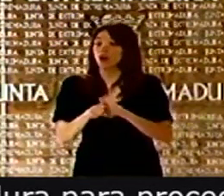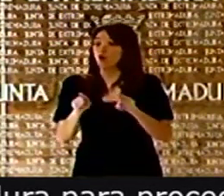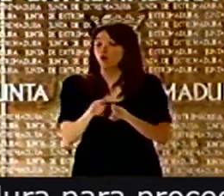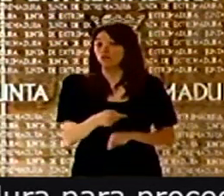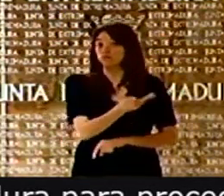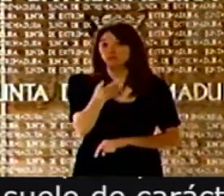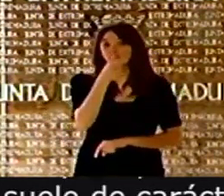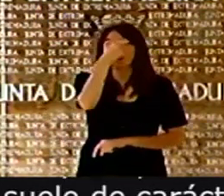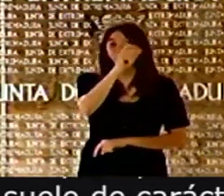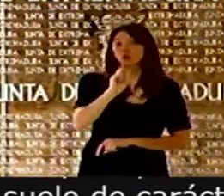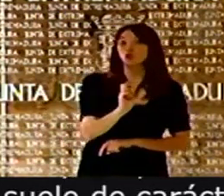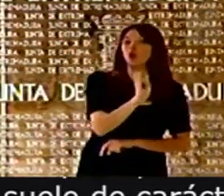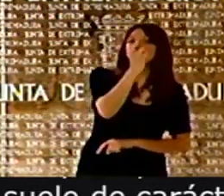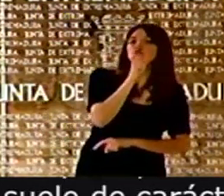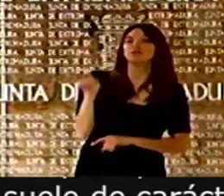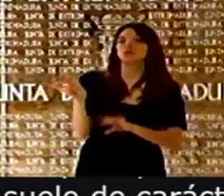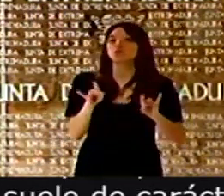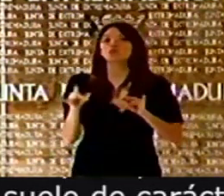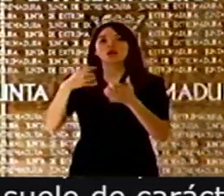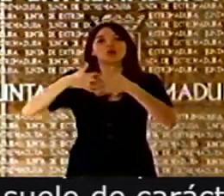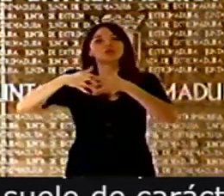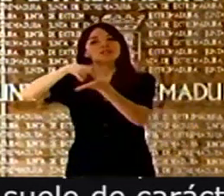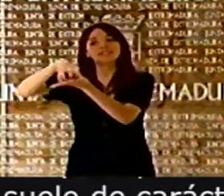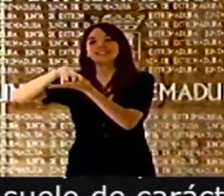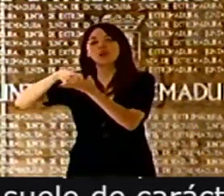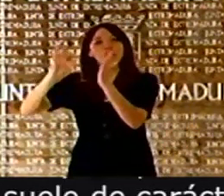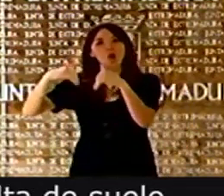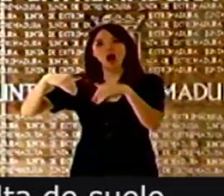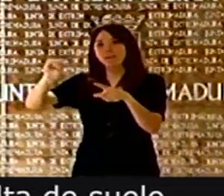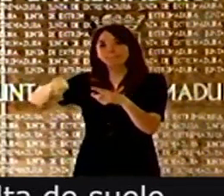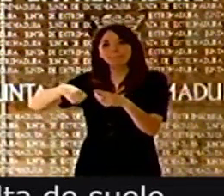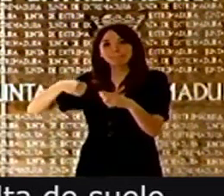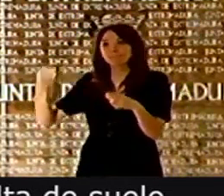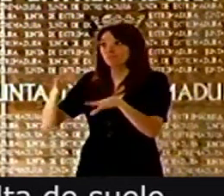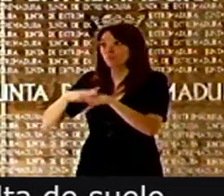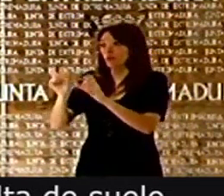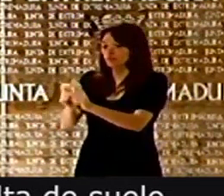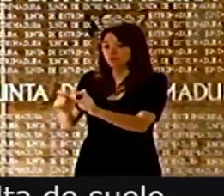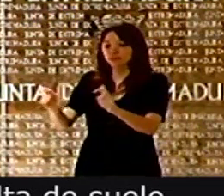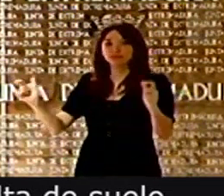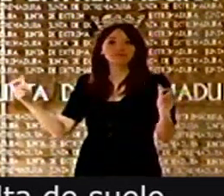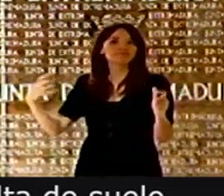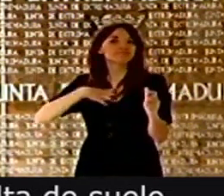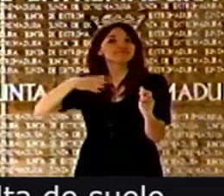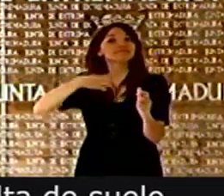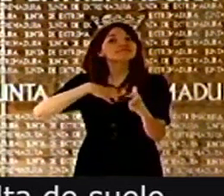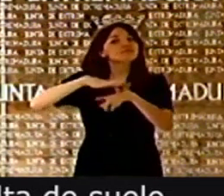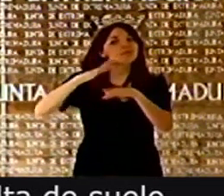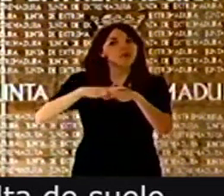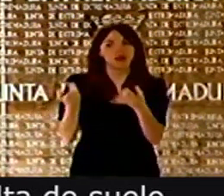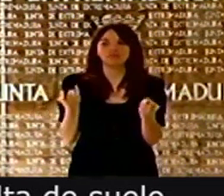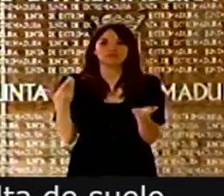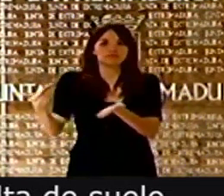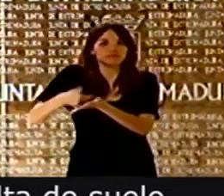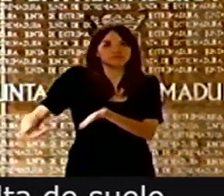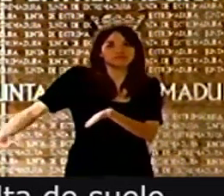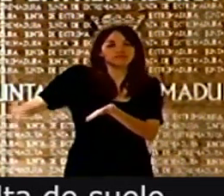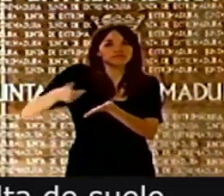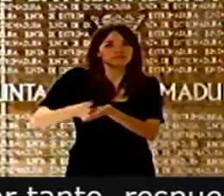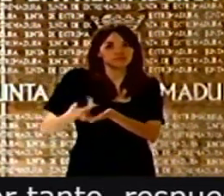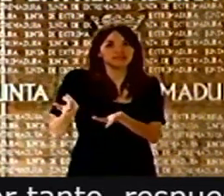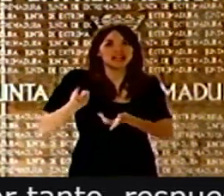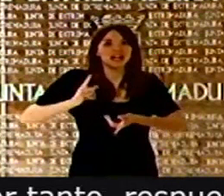municipios de la región, hay una falta de suelo industrial que les permite seguir creciendo y dando, por tanto, respuesta a las demandas